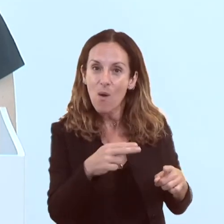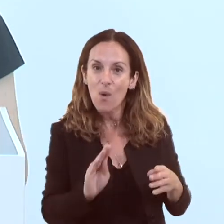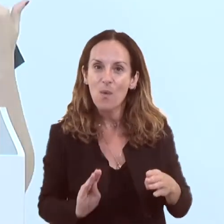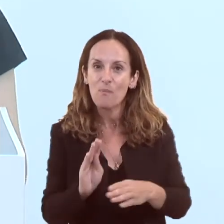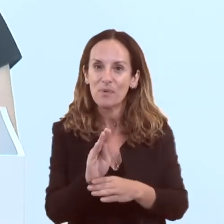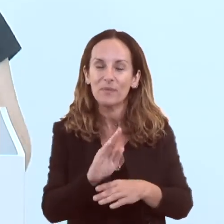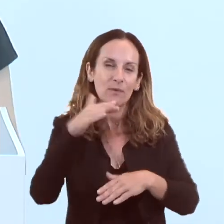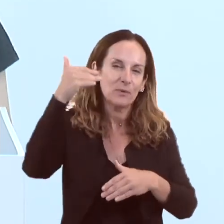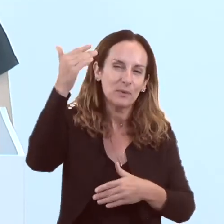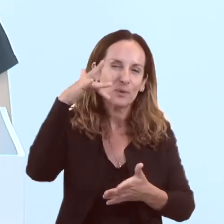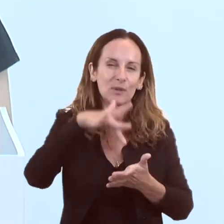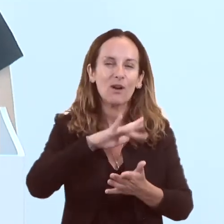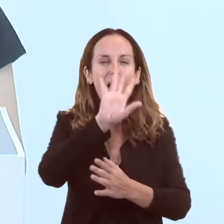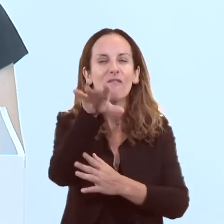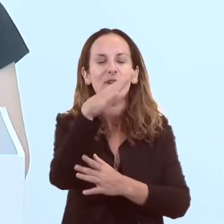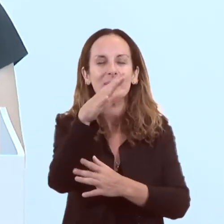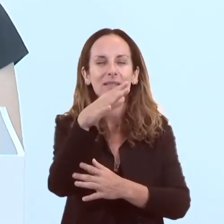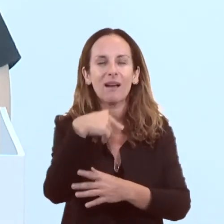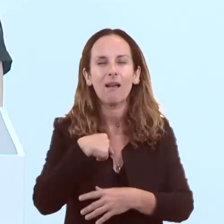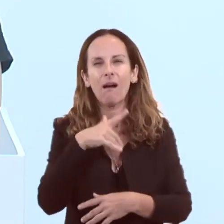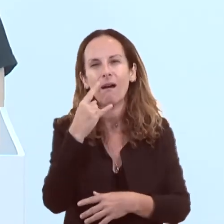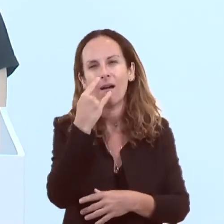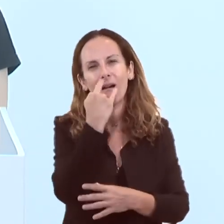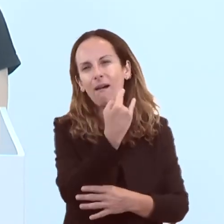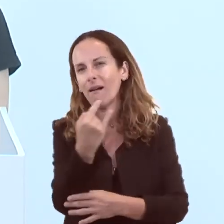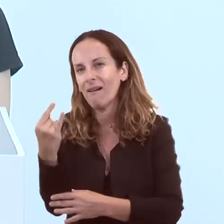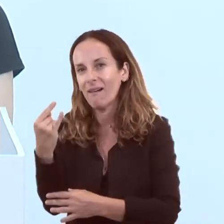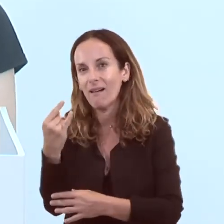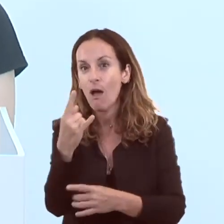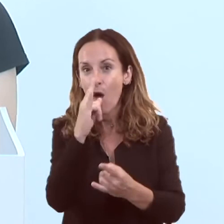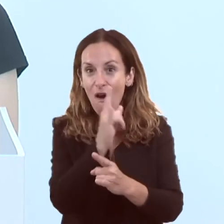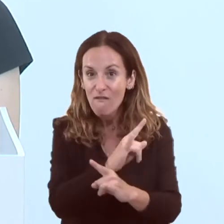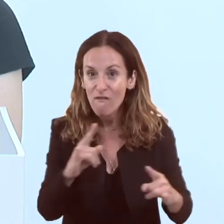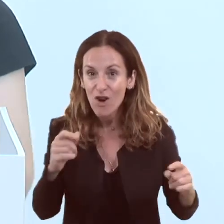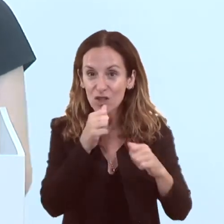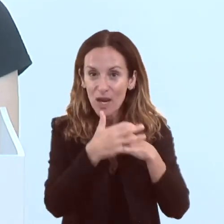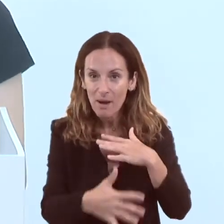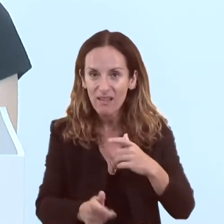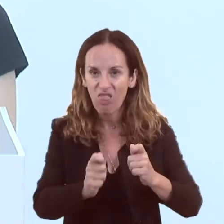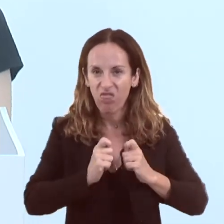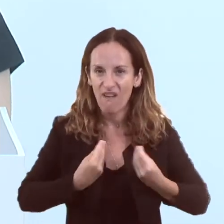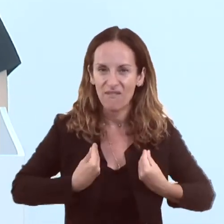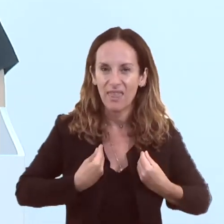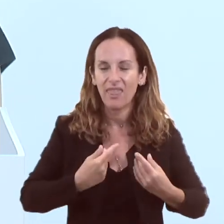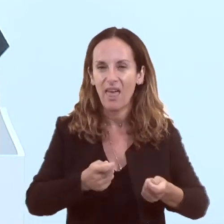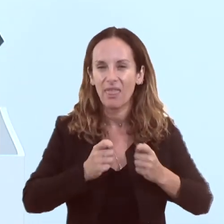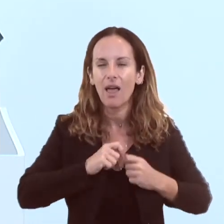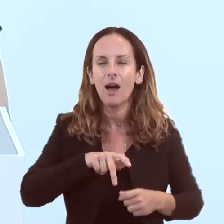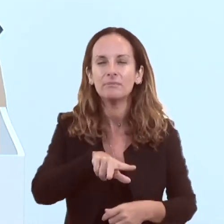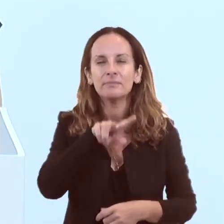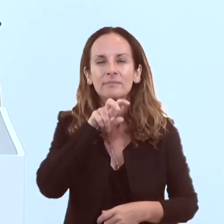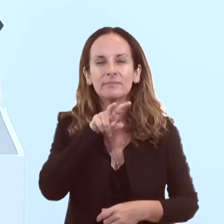vayamos a formentor y digamos qué maravilla ese bosque Marino que nos da vida oxígeno y todo